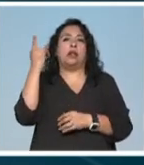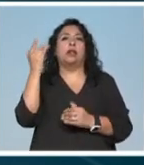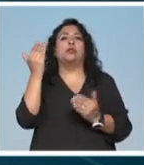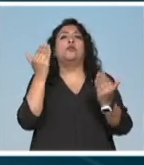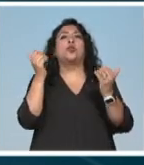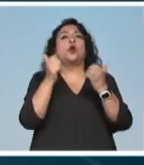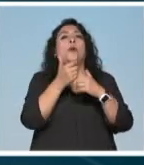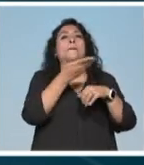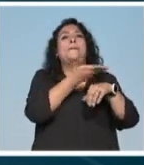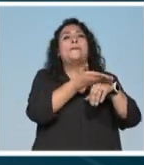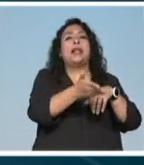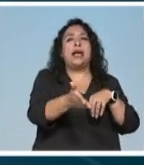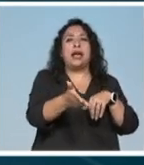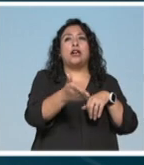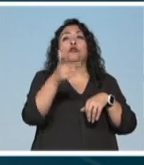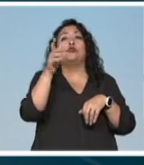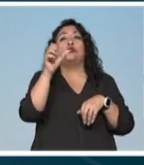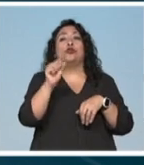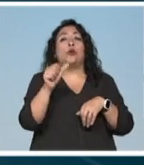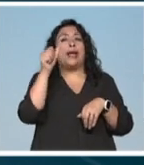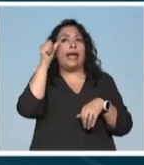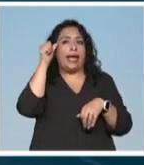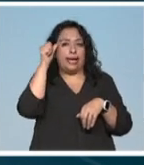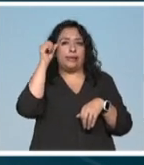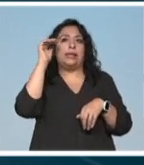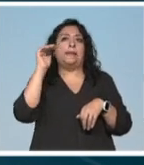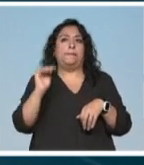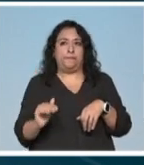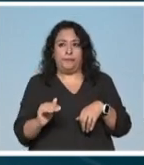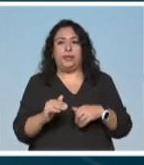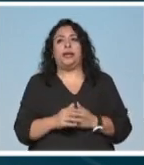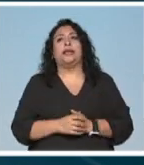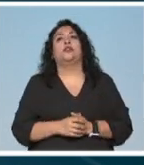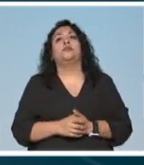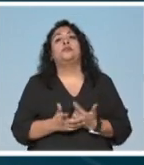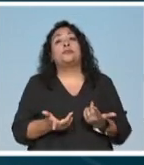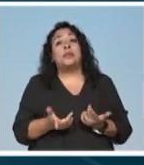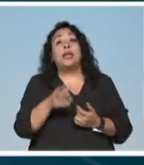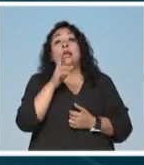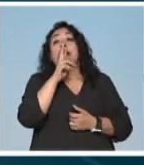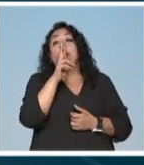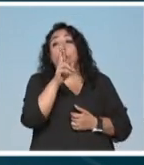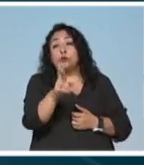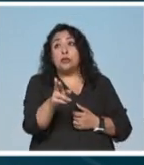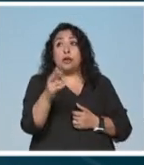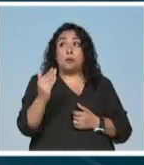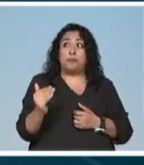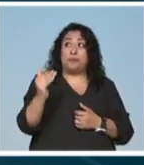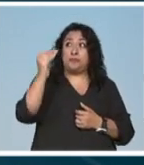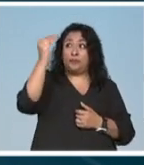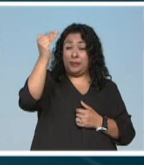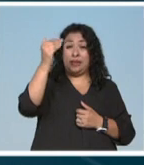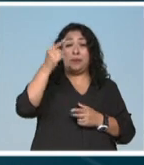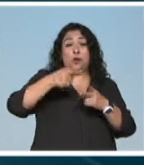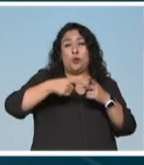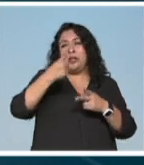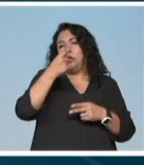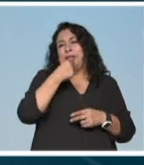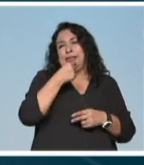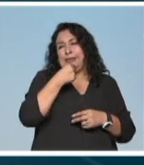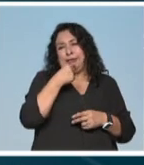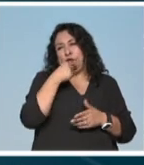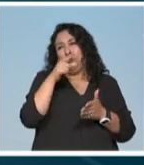niños blancos, mientras que los del sur de Asia son más pequeños. El resultado arrojó que la altura promedio de un niño en la zona